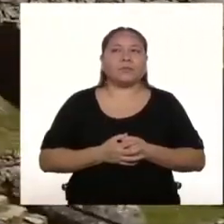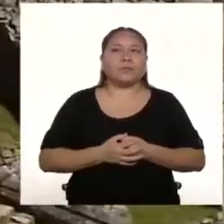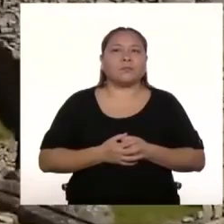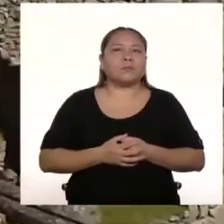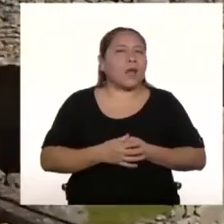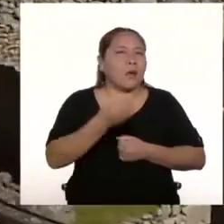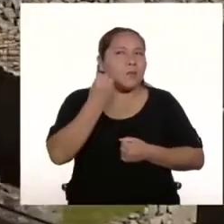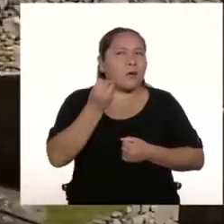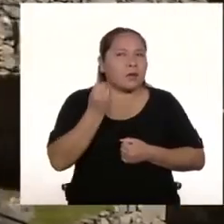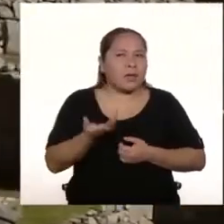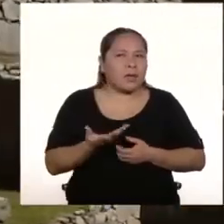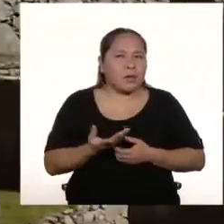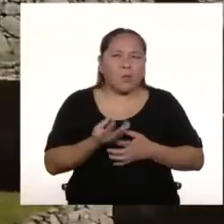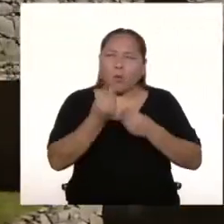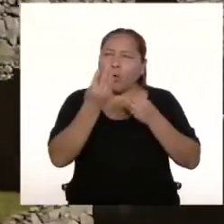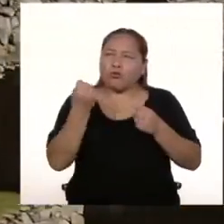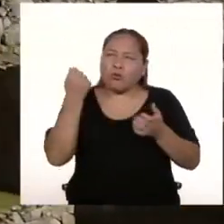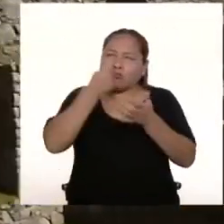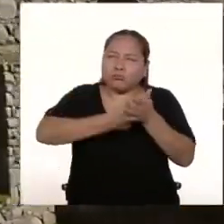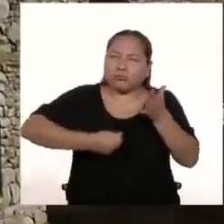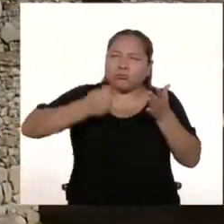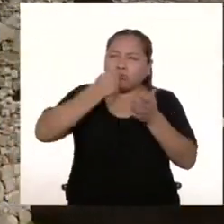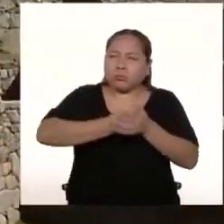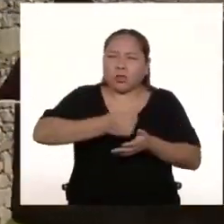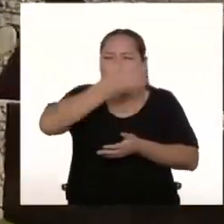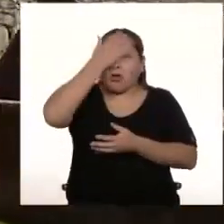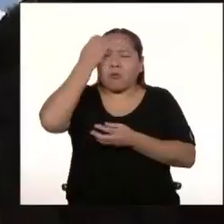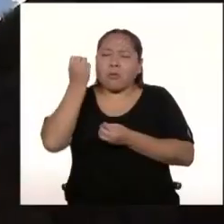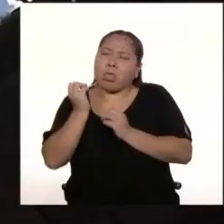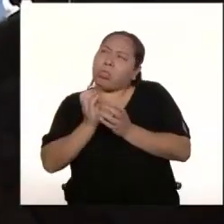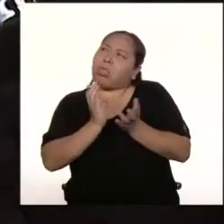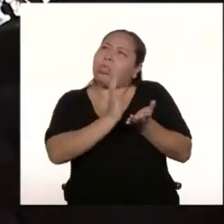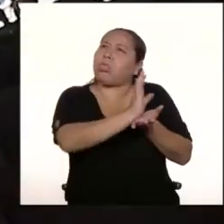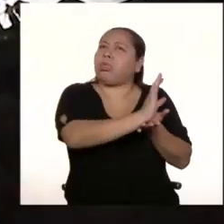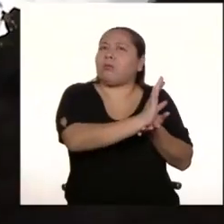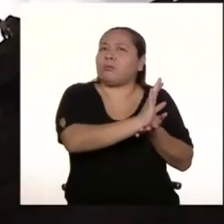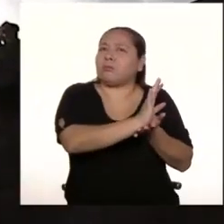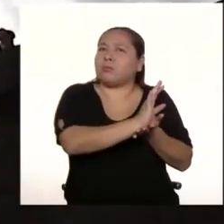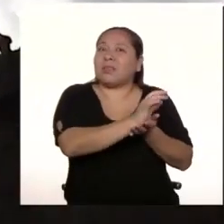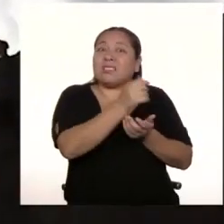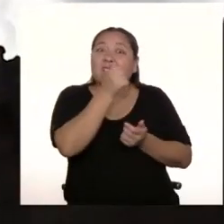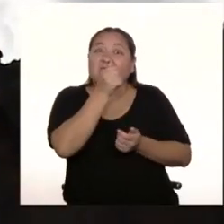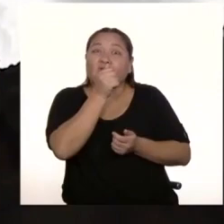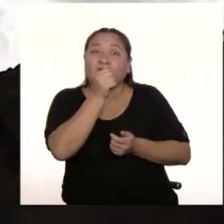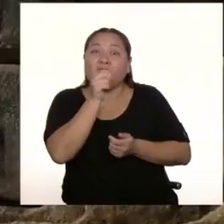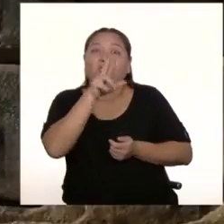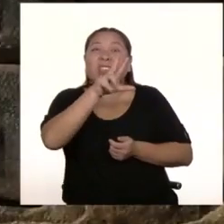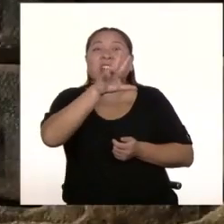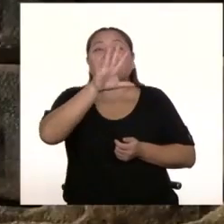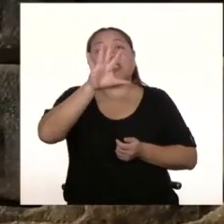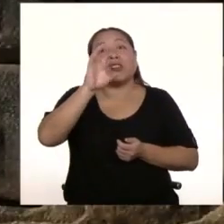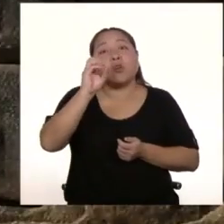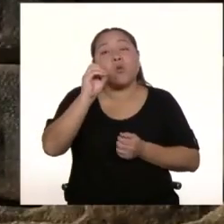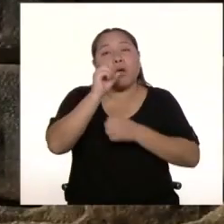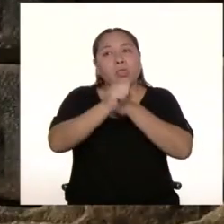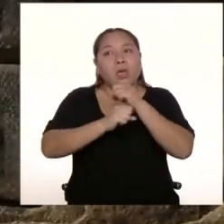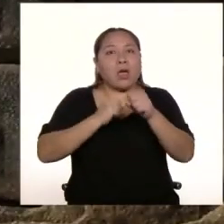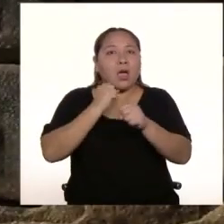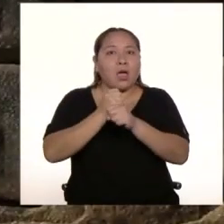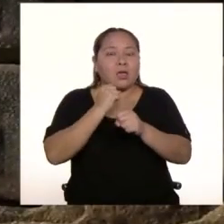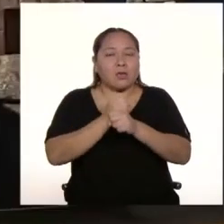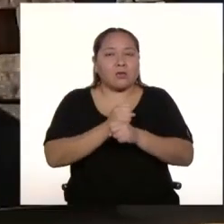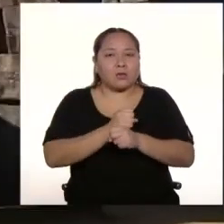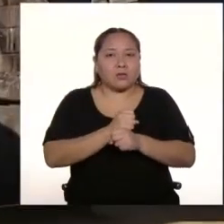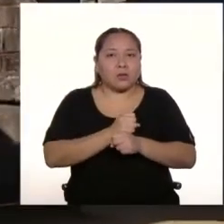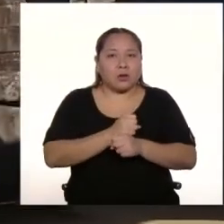¿Por qué tan gran esfuerzo fue olvidado y permaneció oculto por más de 350 años? ¿Fueron los propios